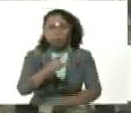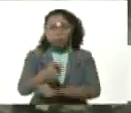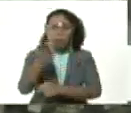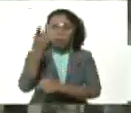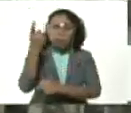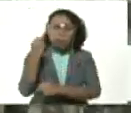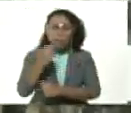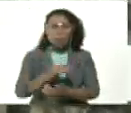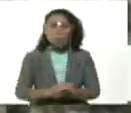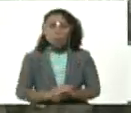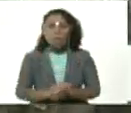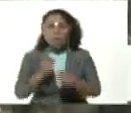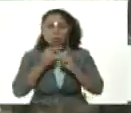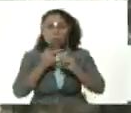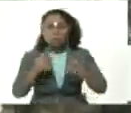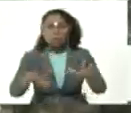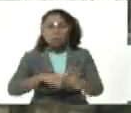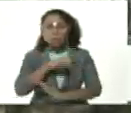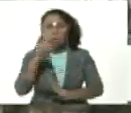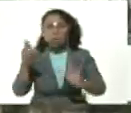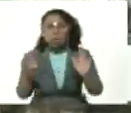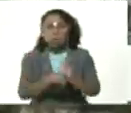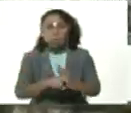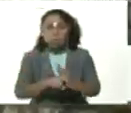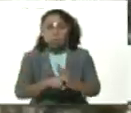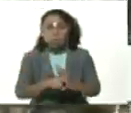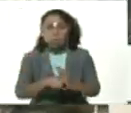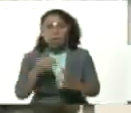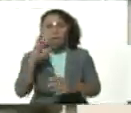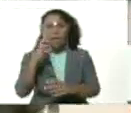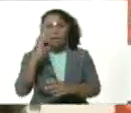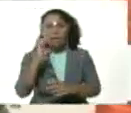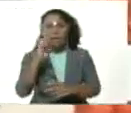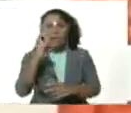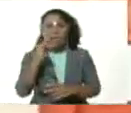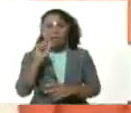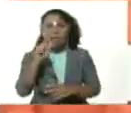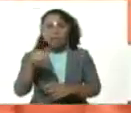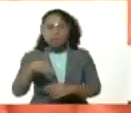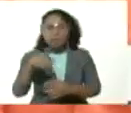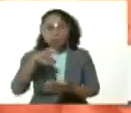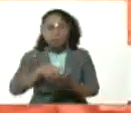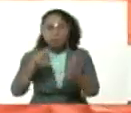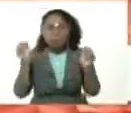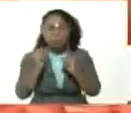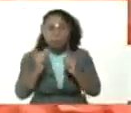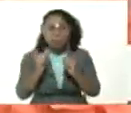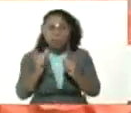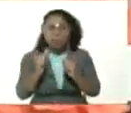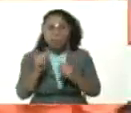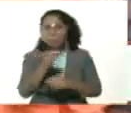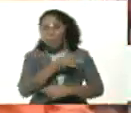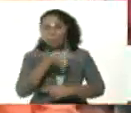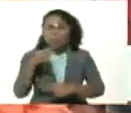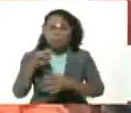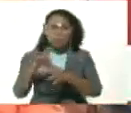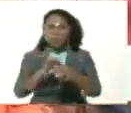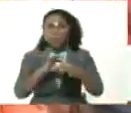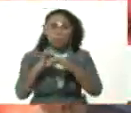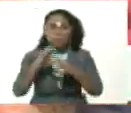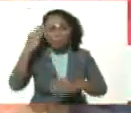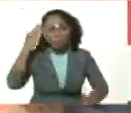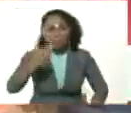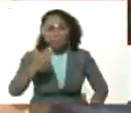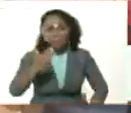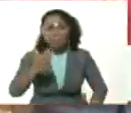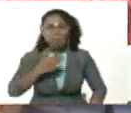ayer. El despliegue total de la Red y los Andes aquí en el estado Mérida, en perfecta unión cívico-militar.